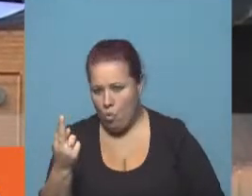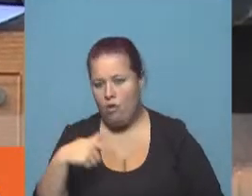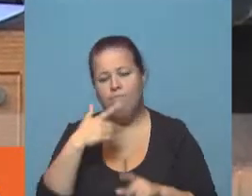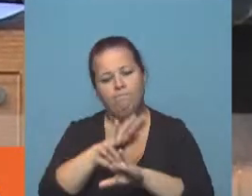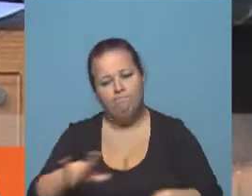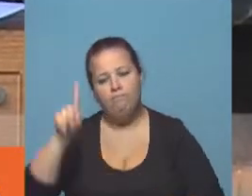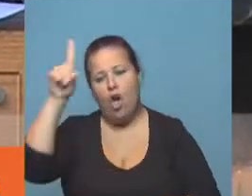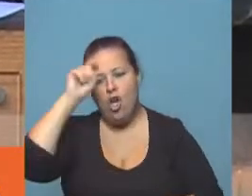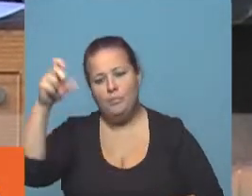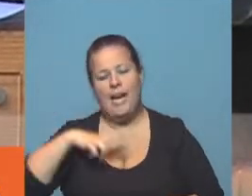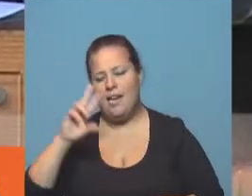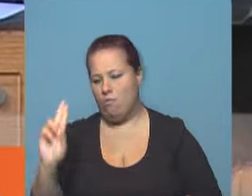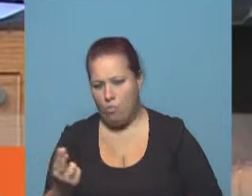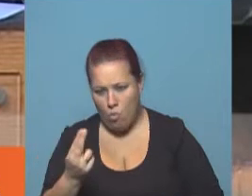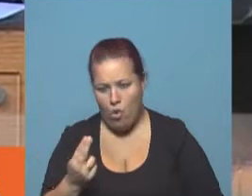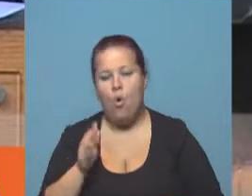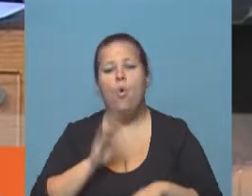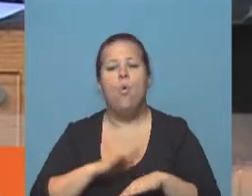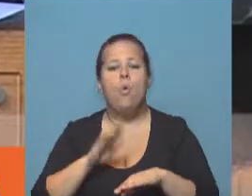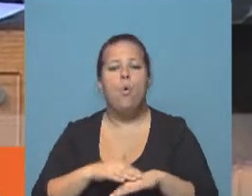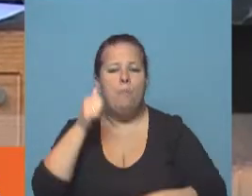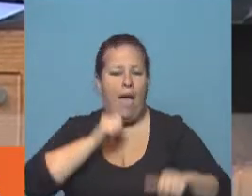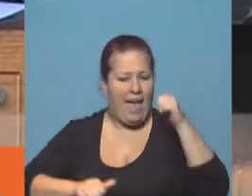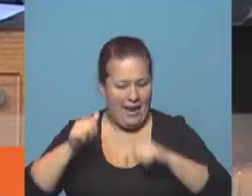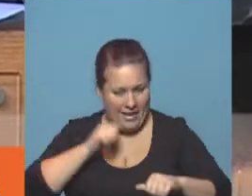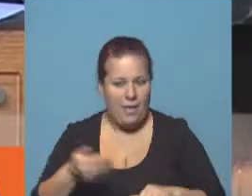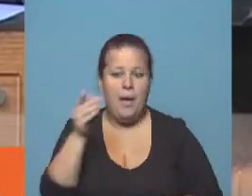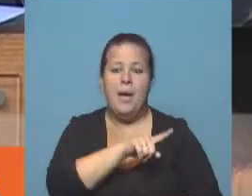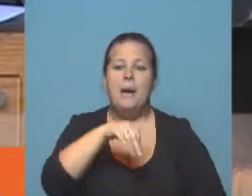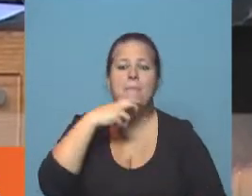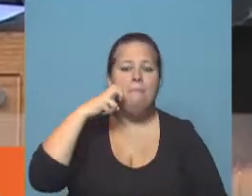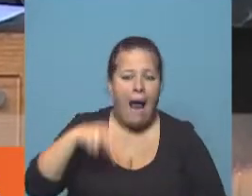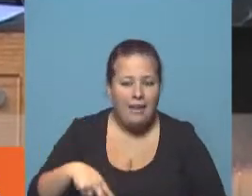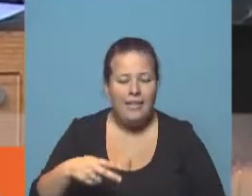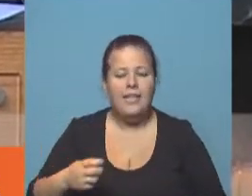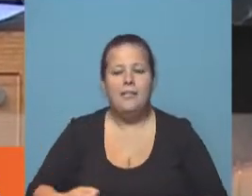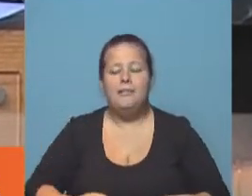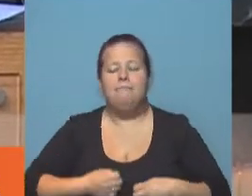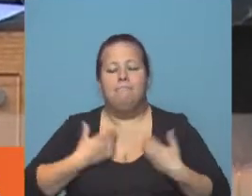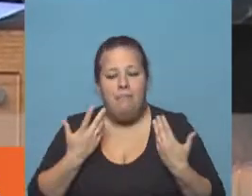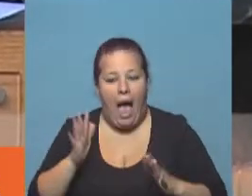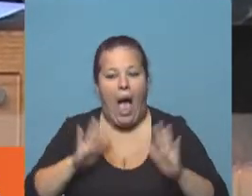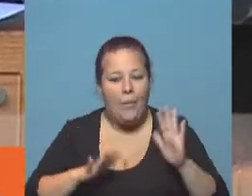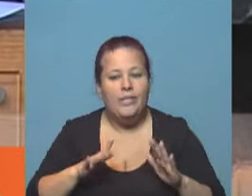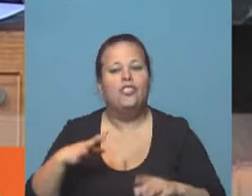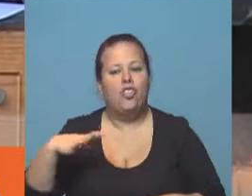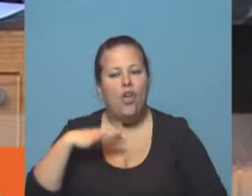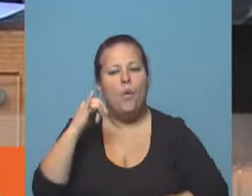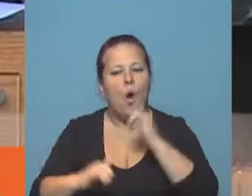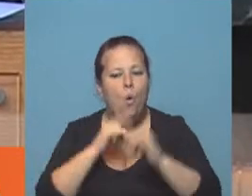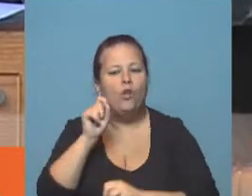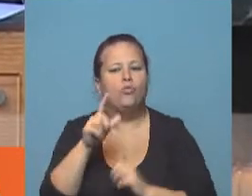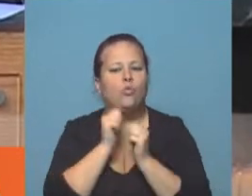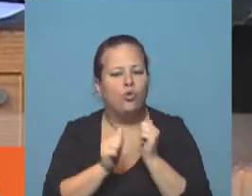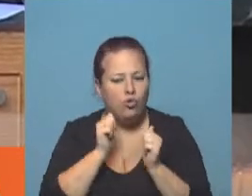después en el hospital de clínicas, producto de las heridas. Martín, cuando la emoción se lo permite, sigue contando su